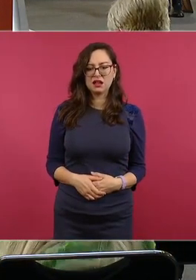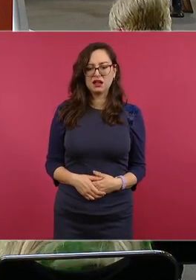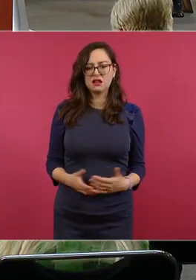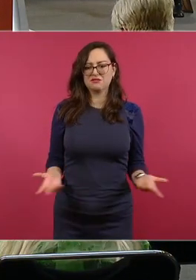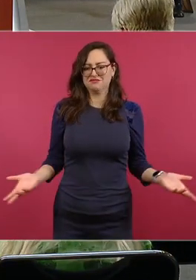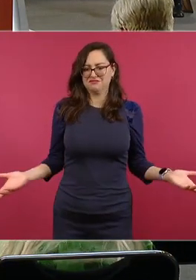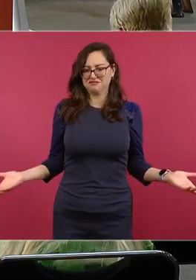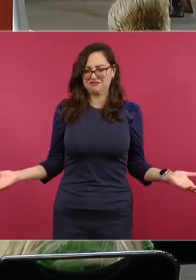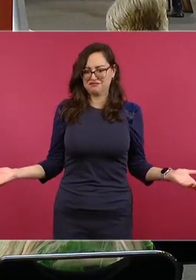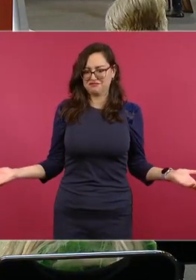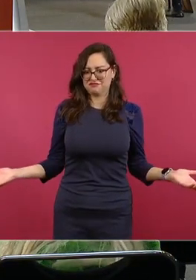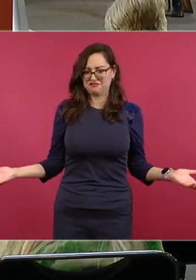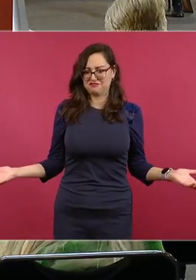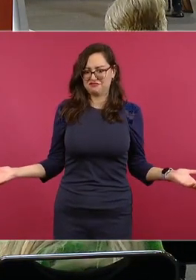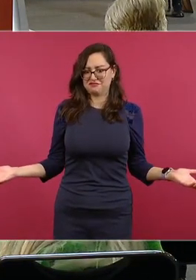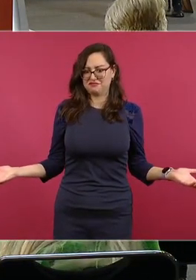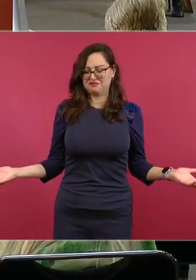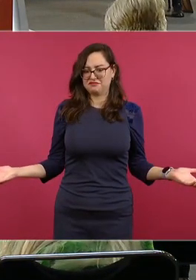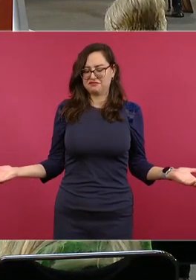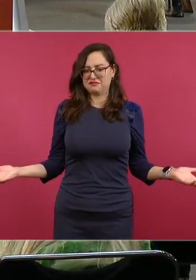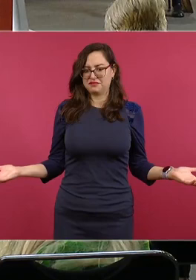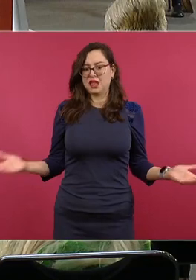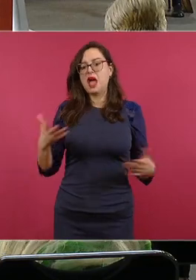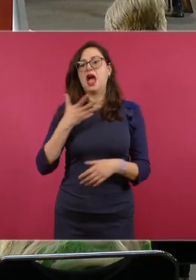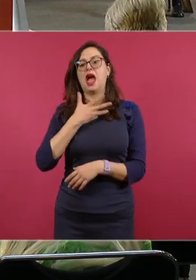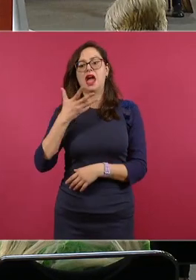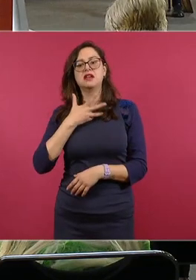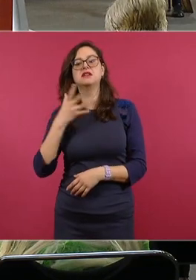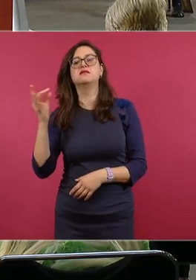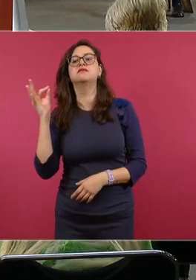no, la subfiscalía